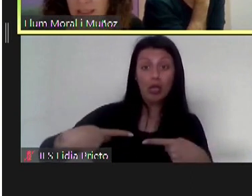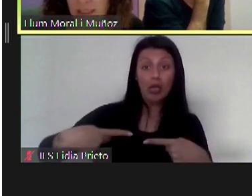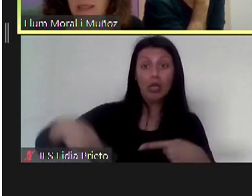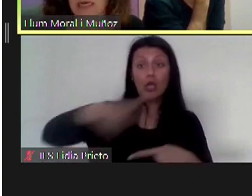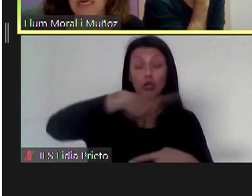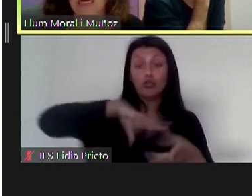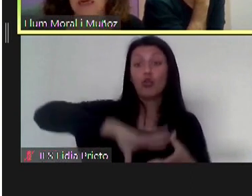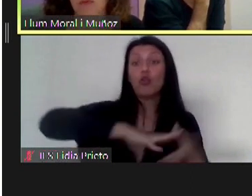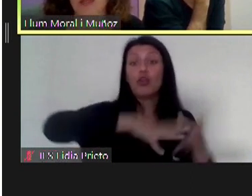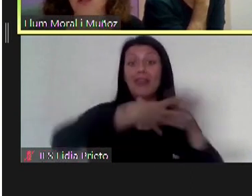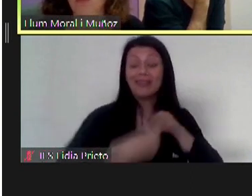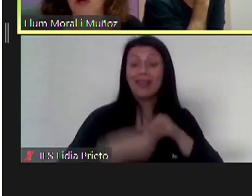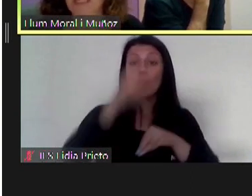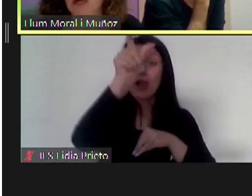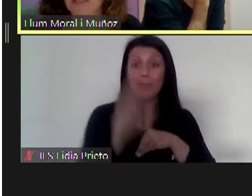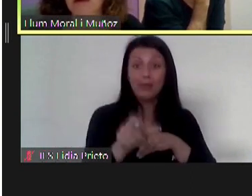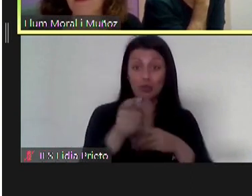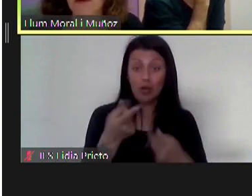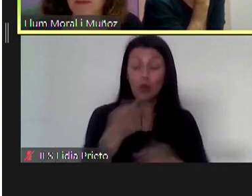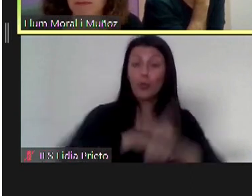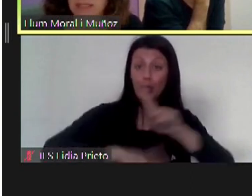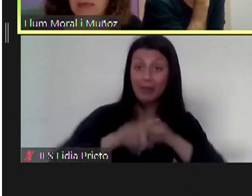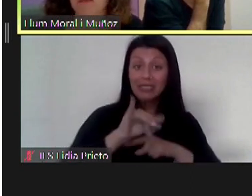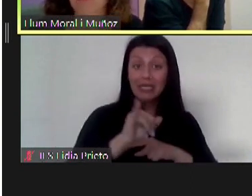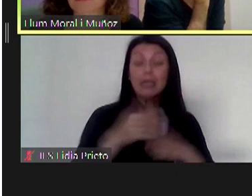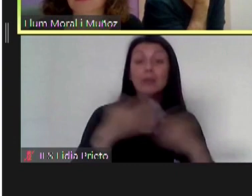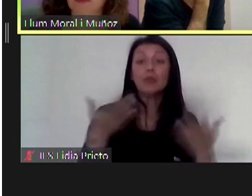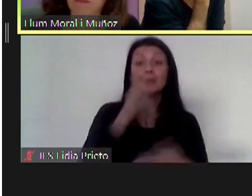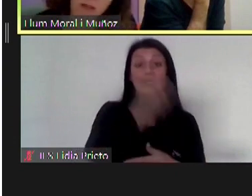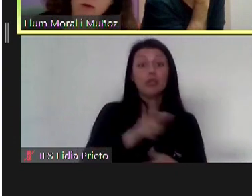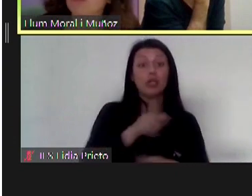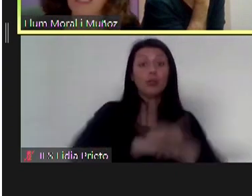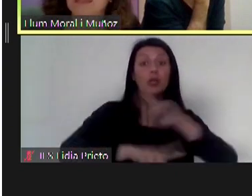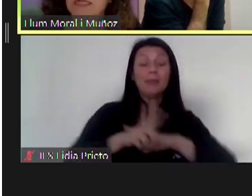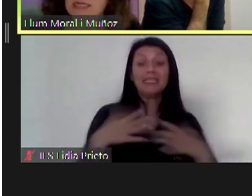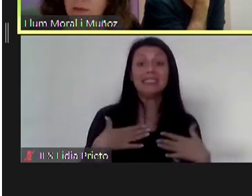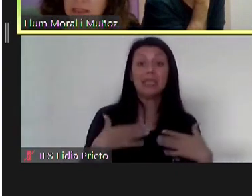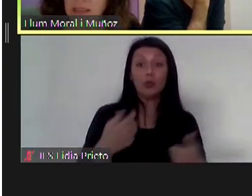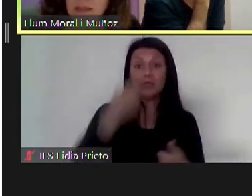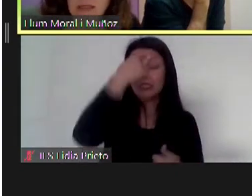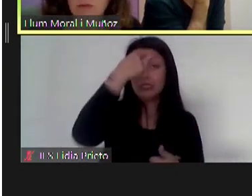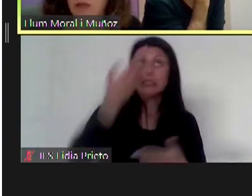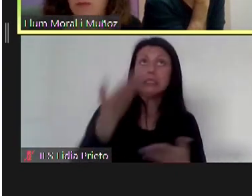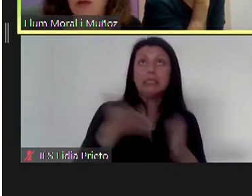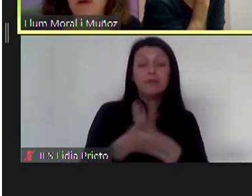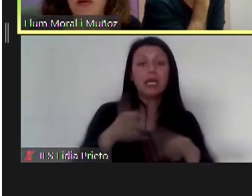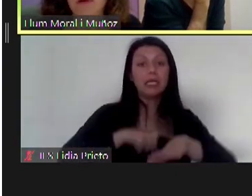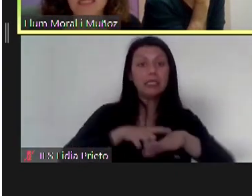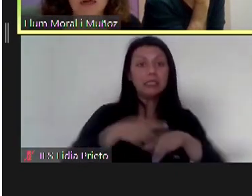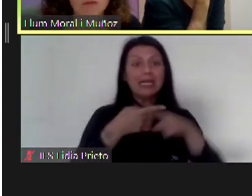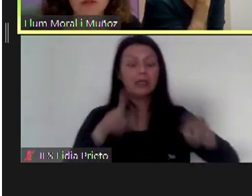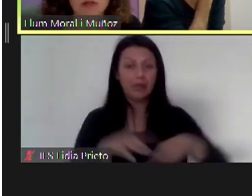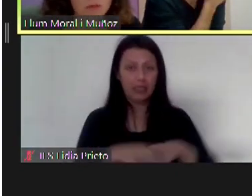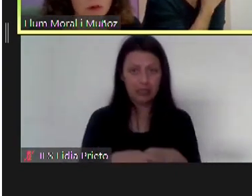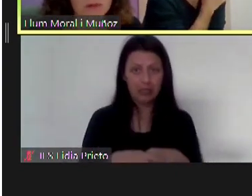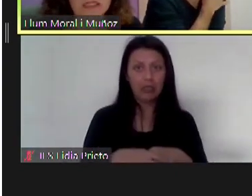tenemos delante, en personas con problemas de salud mental va a ser con una característica diferente. Por ejemplo, hay